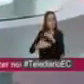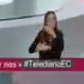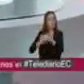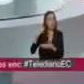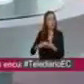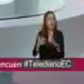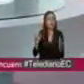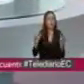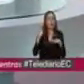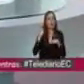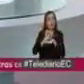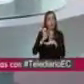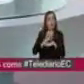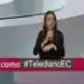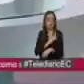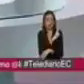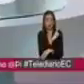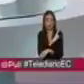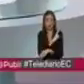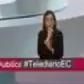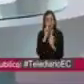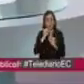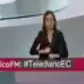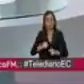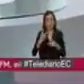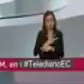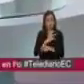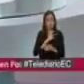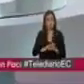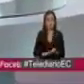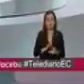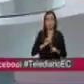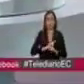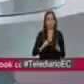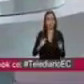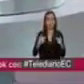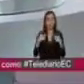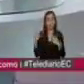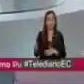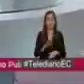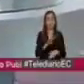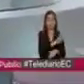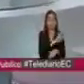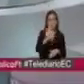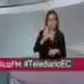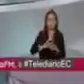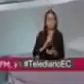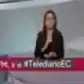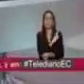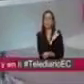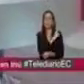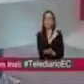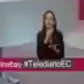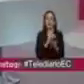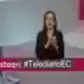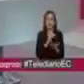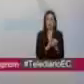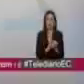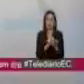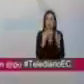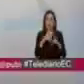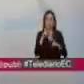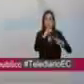no lo hemos revisado hasta la sociedad con cada una de las universidades con la participación del ministerio economía y finanzas hemos